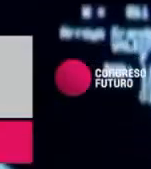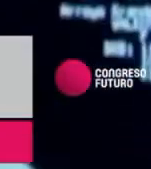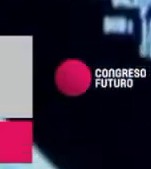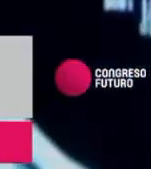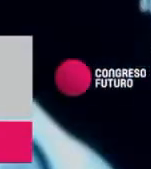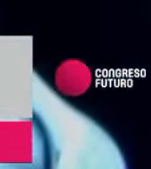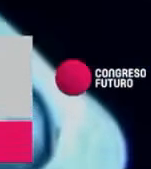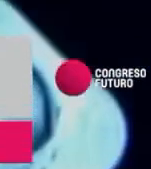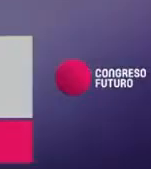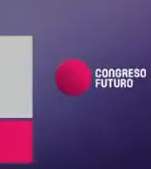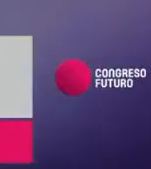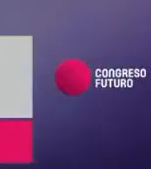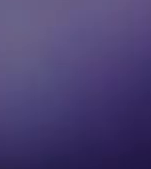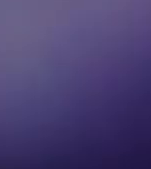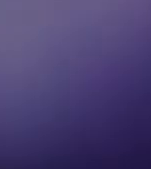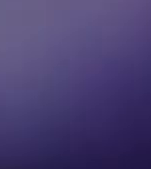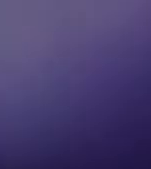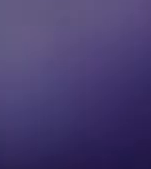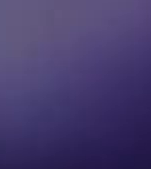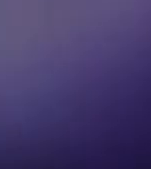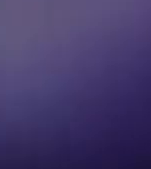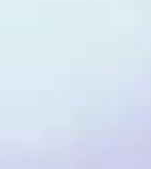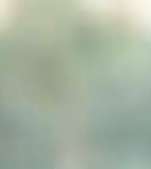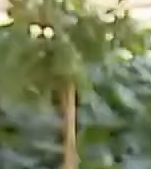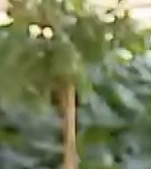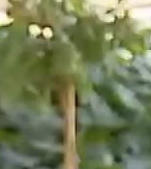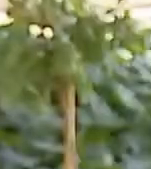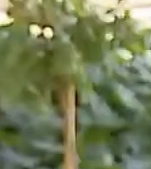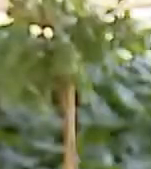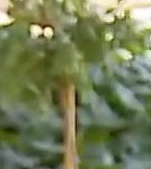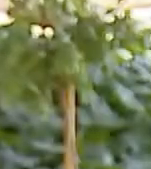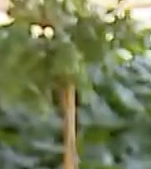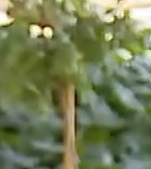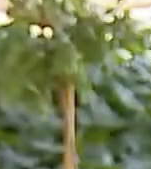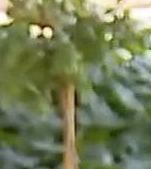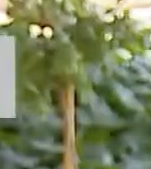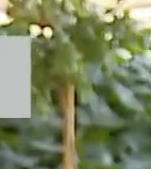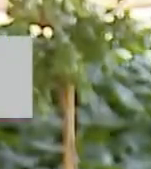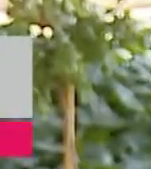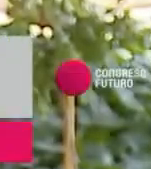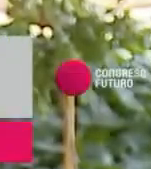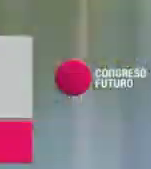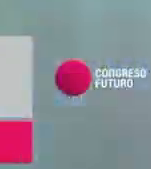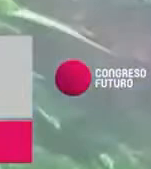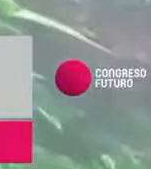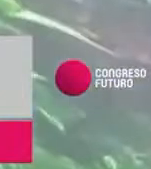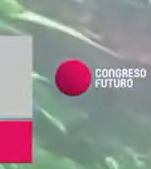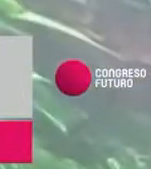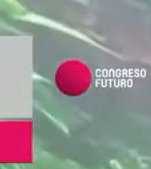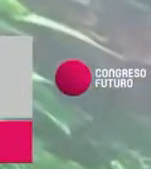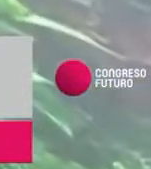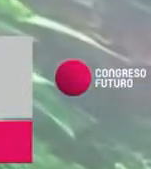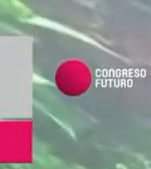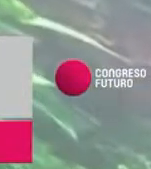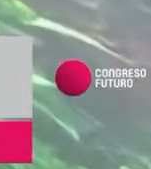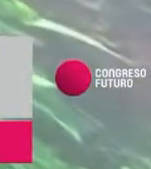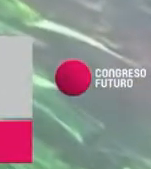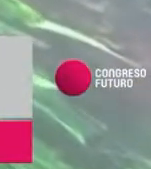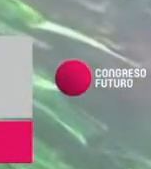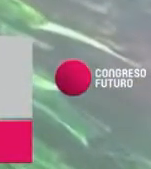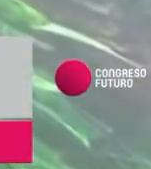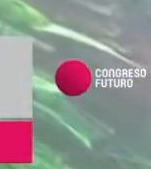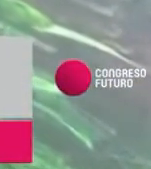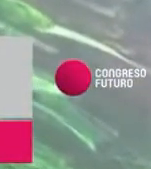las neurotecnologías directas. Ya Elon Musk anunció que van a estar a partir del próximo año comerciándose